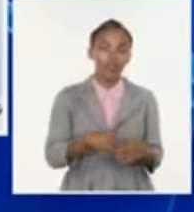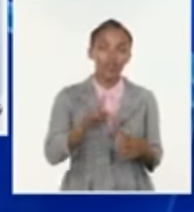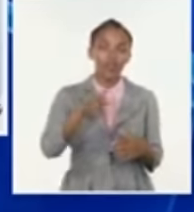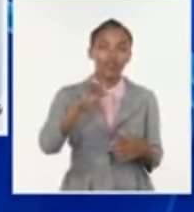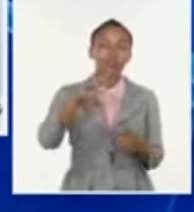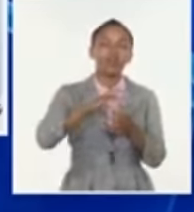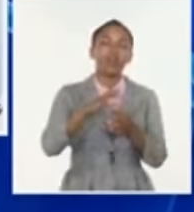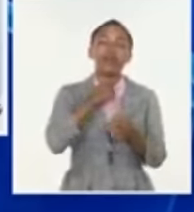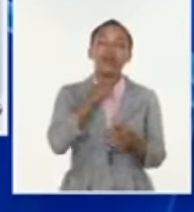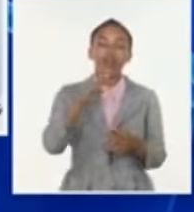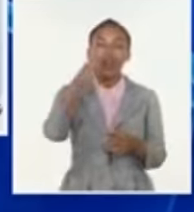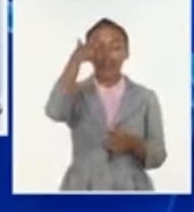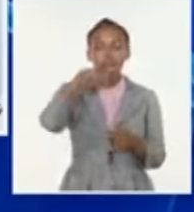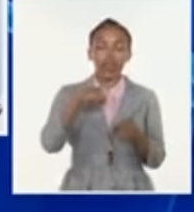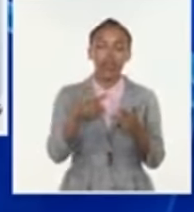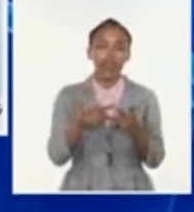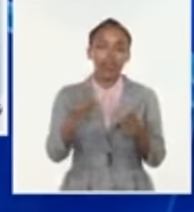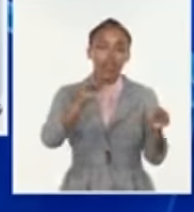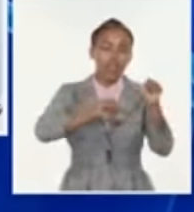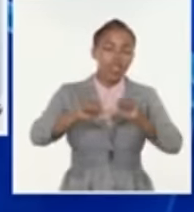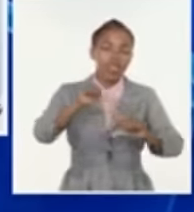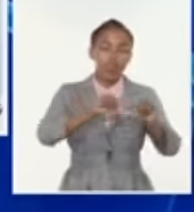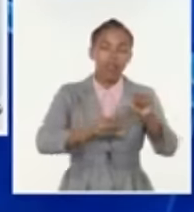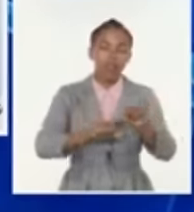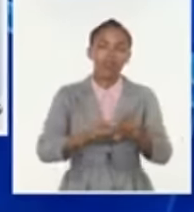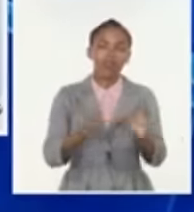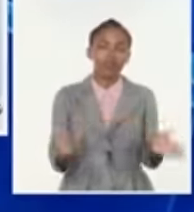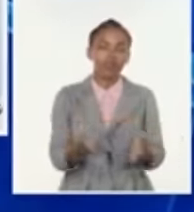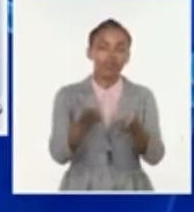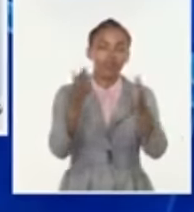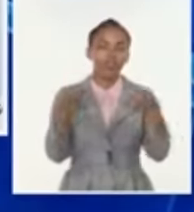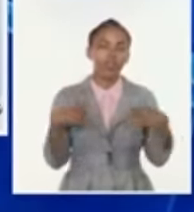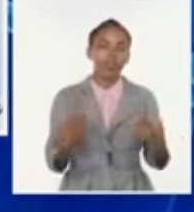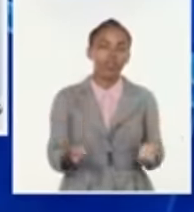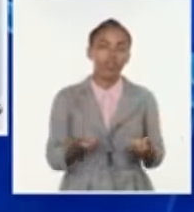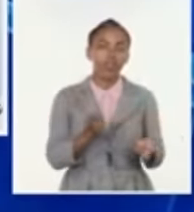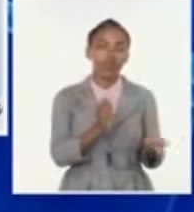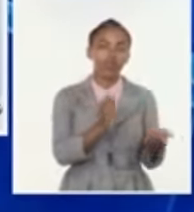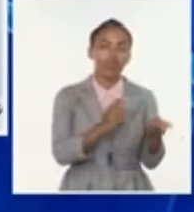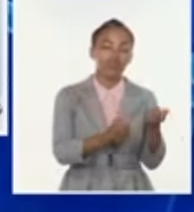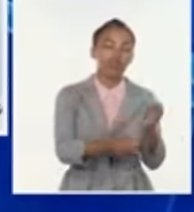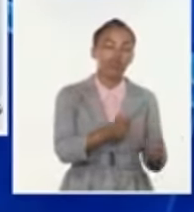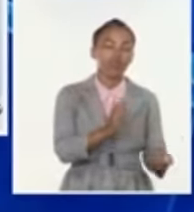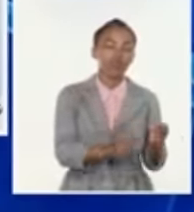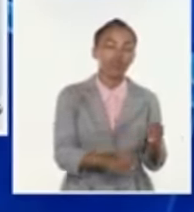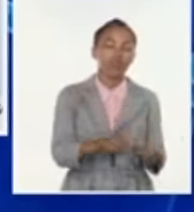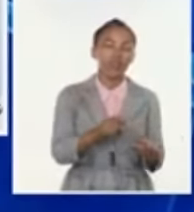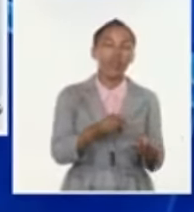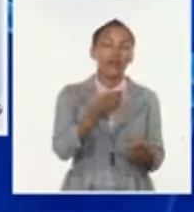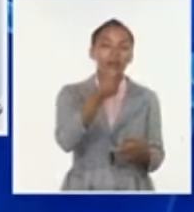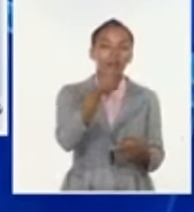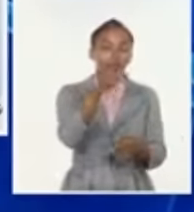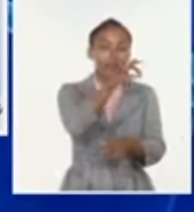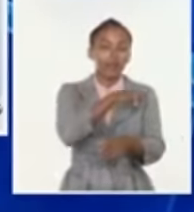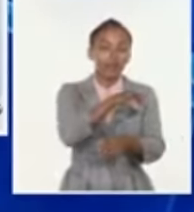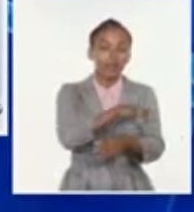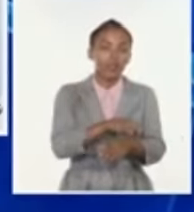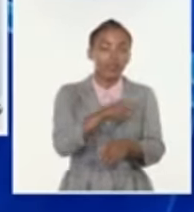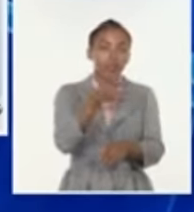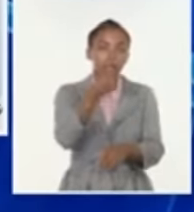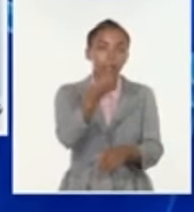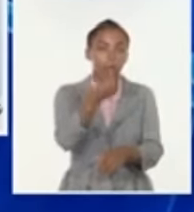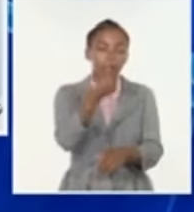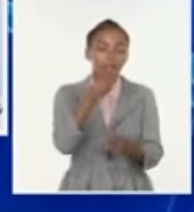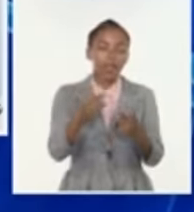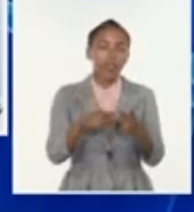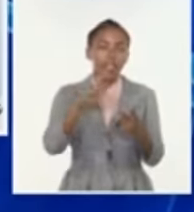ello. Fomentar, como les expresé, la exportación de miel y carbón vegetal. Ya tiene su propio esquema y con esos ingresos se